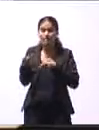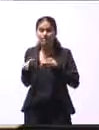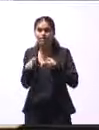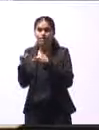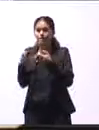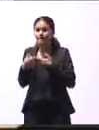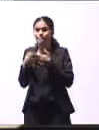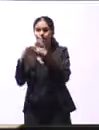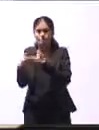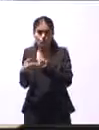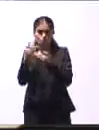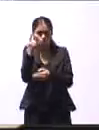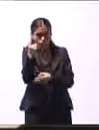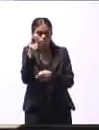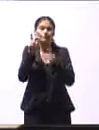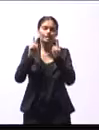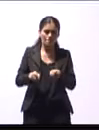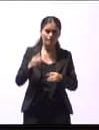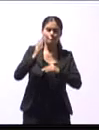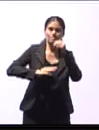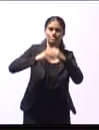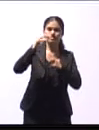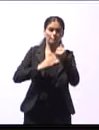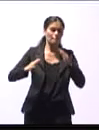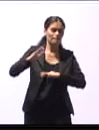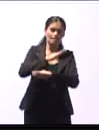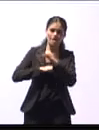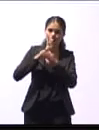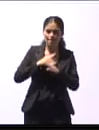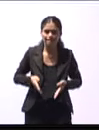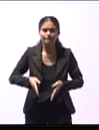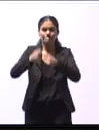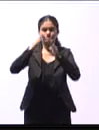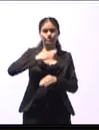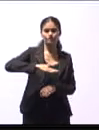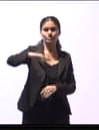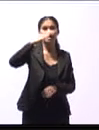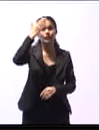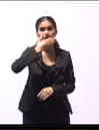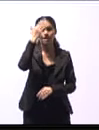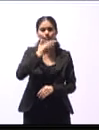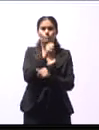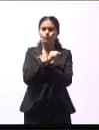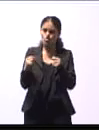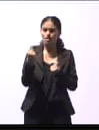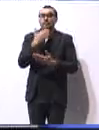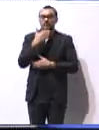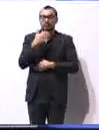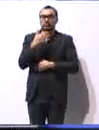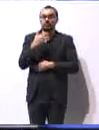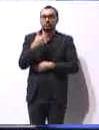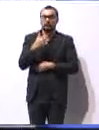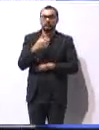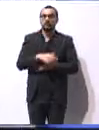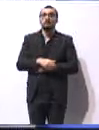procesos, sino también en nuestra infraestructura de rutas asfaltadas que permiten el tránsito de la logística. El